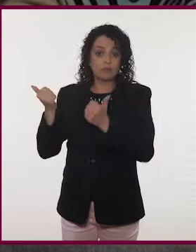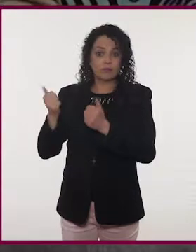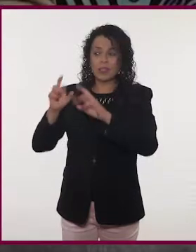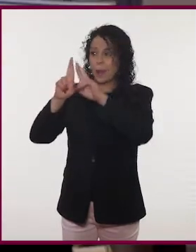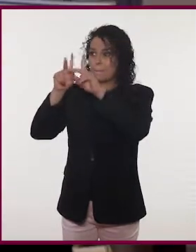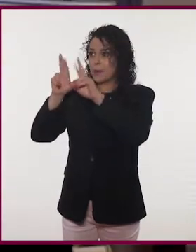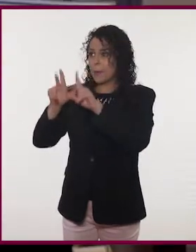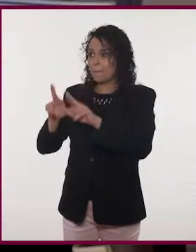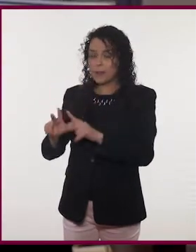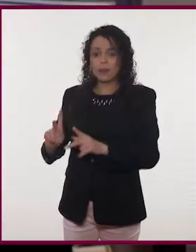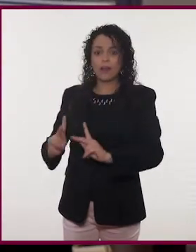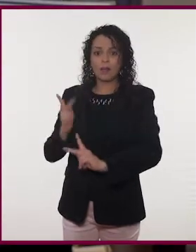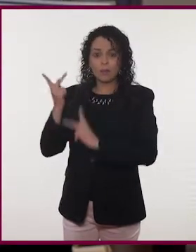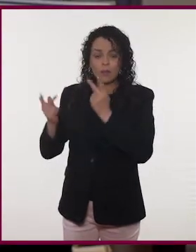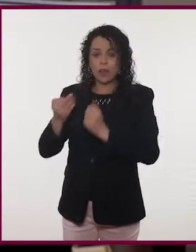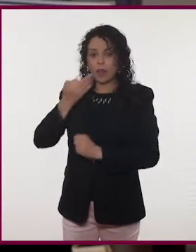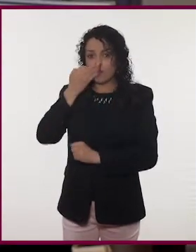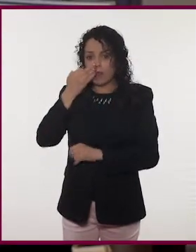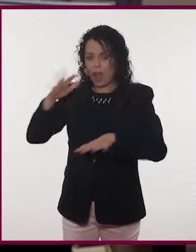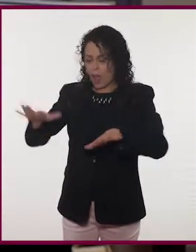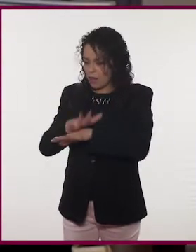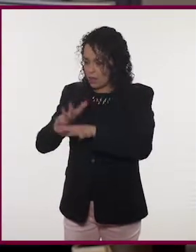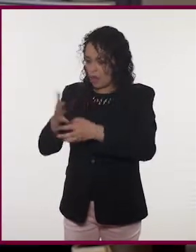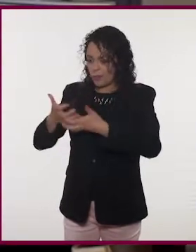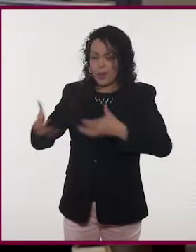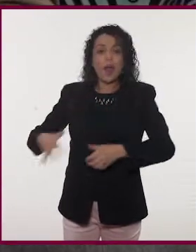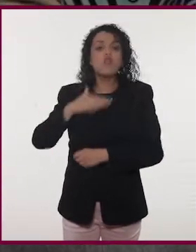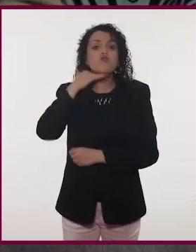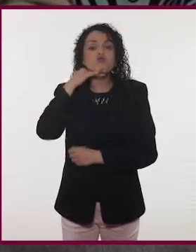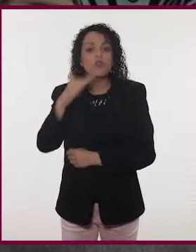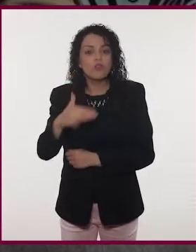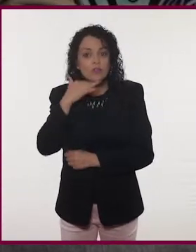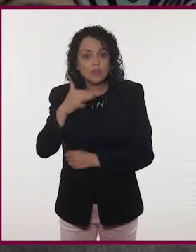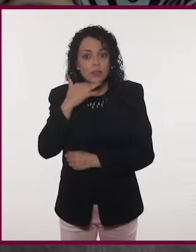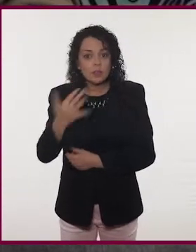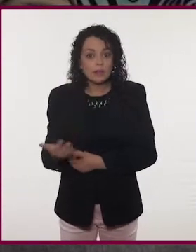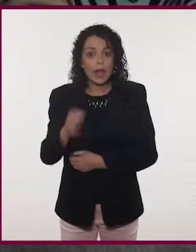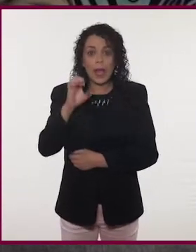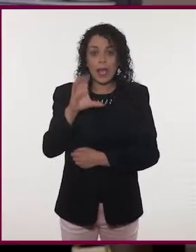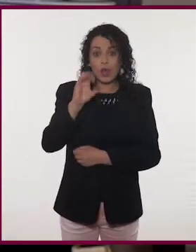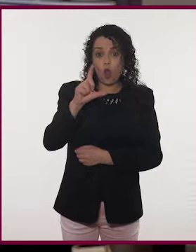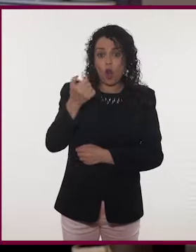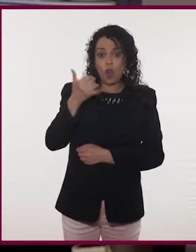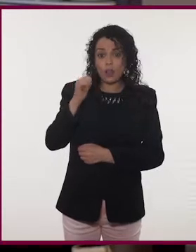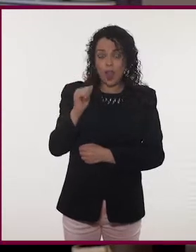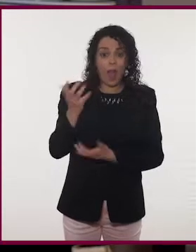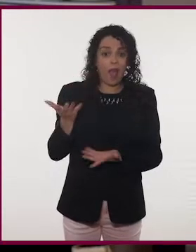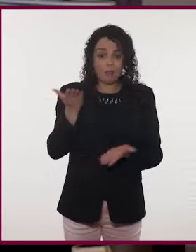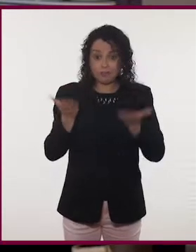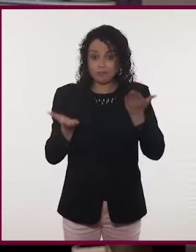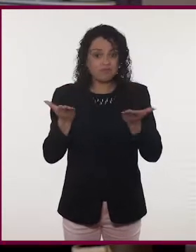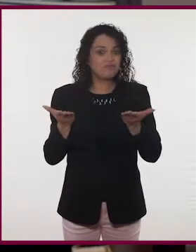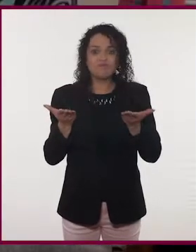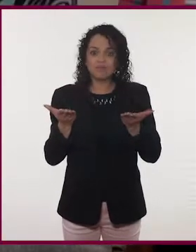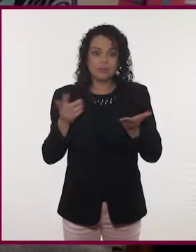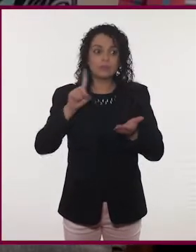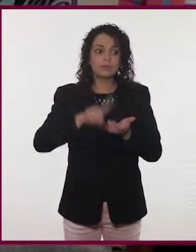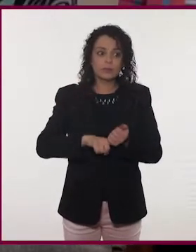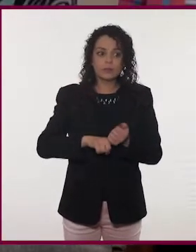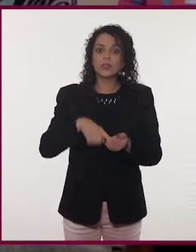fauna, cambios en el uso de suelo, contaminación, desequilibrio ecológico, tráfico ilegal de